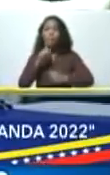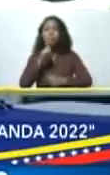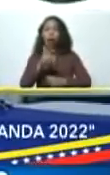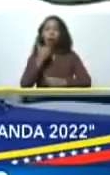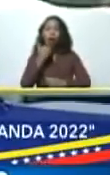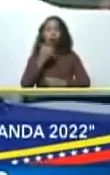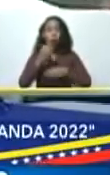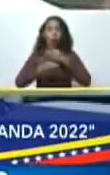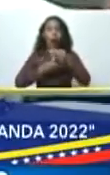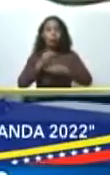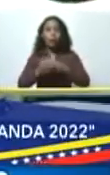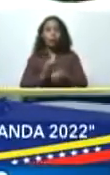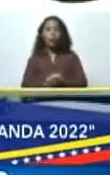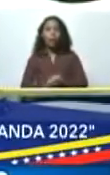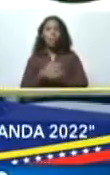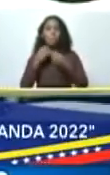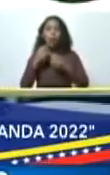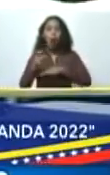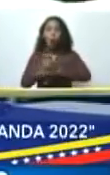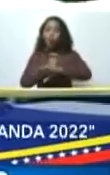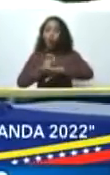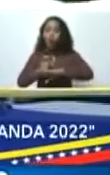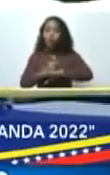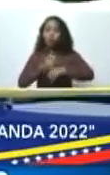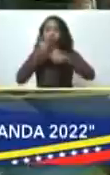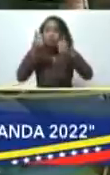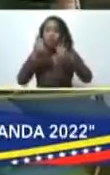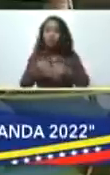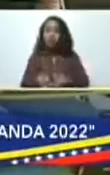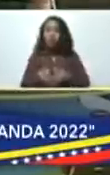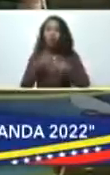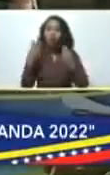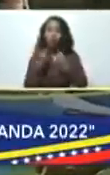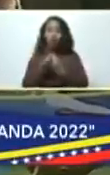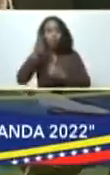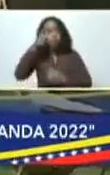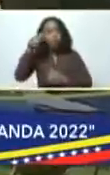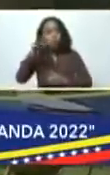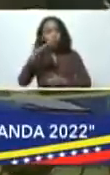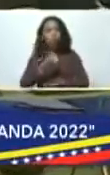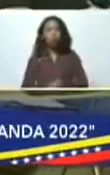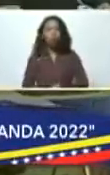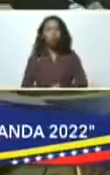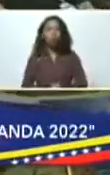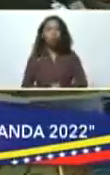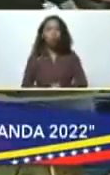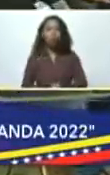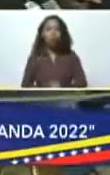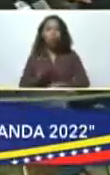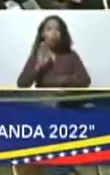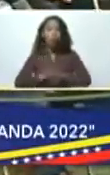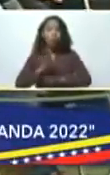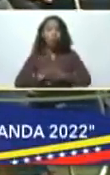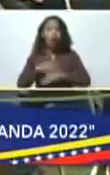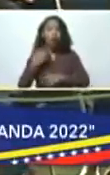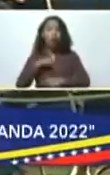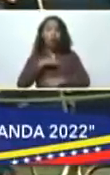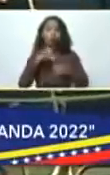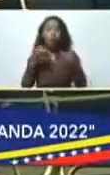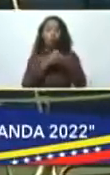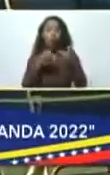hechas, para gobernar de manera honesta con el pueblo. Porque nuestra generación,